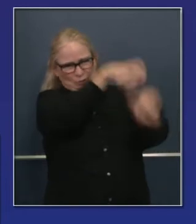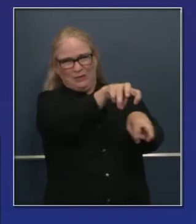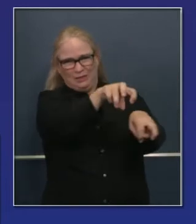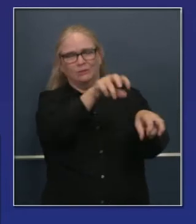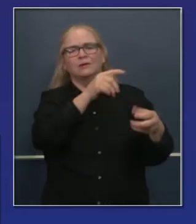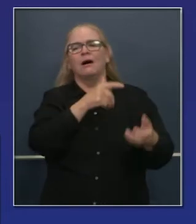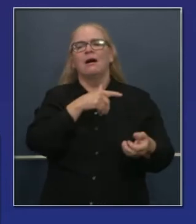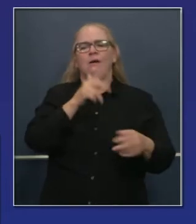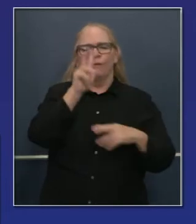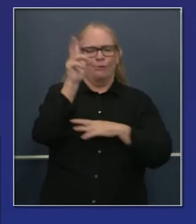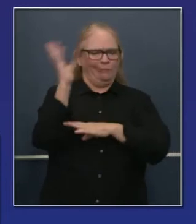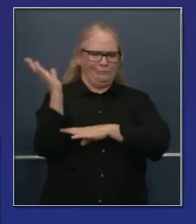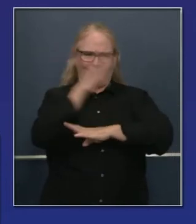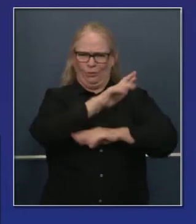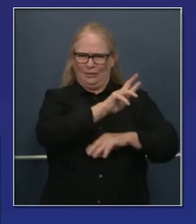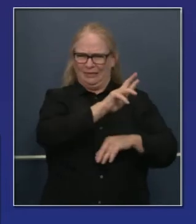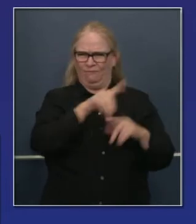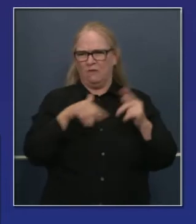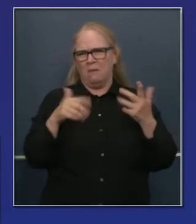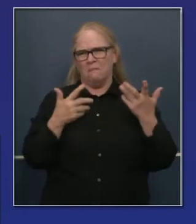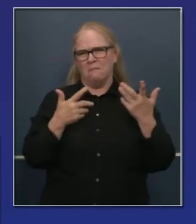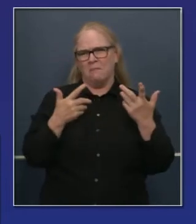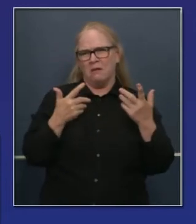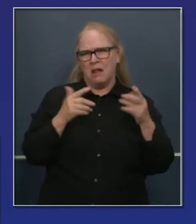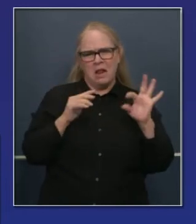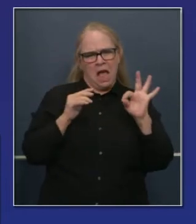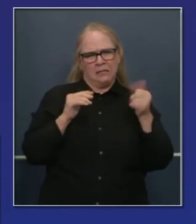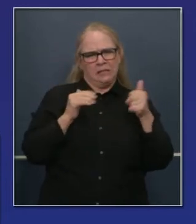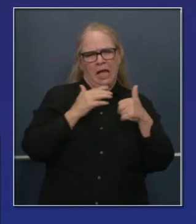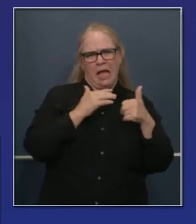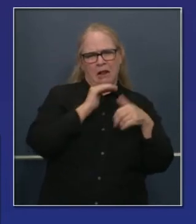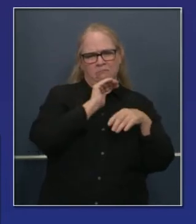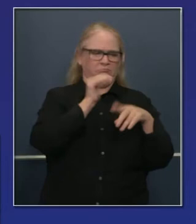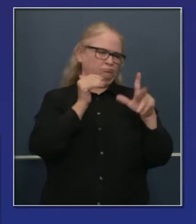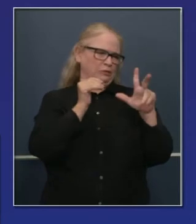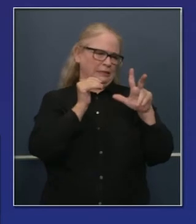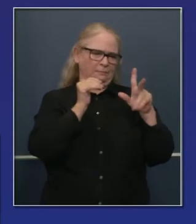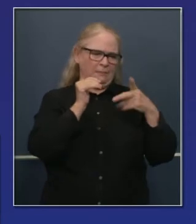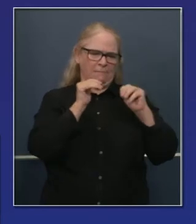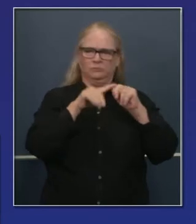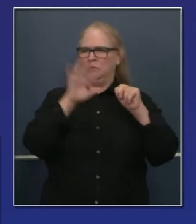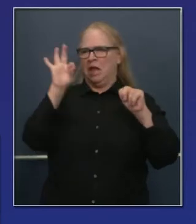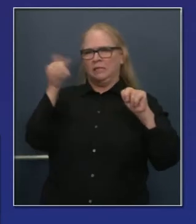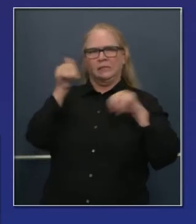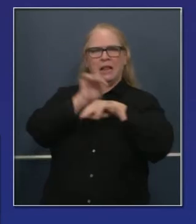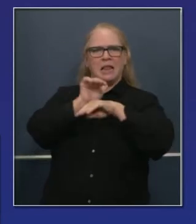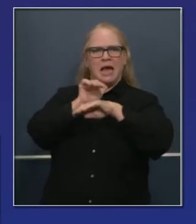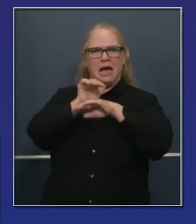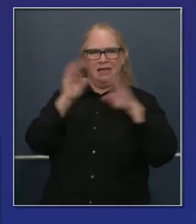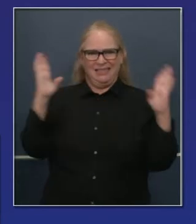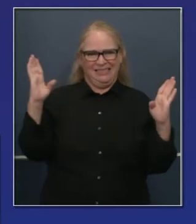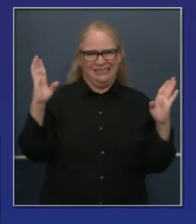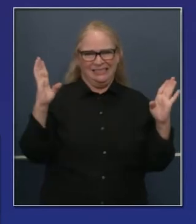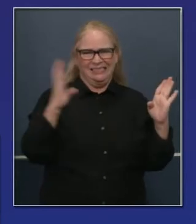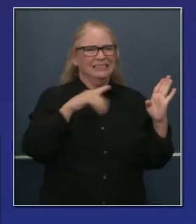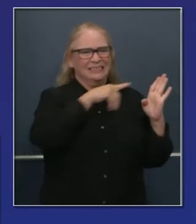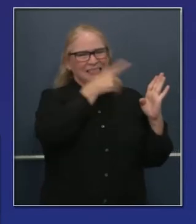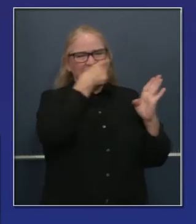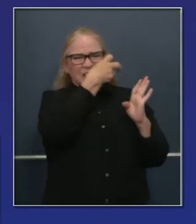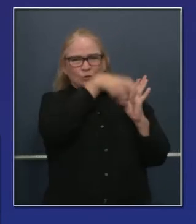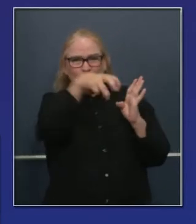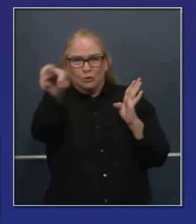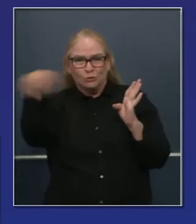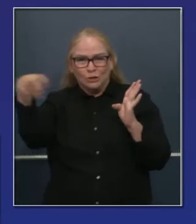aproximadamente tres de como hasta las diez de la noche digamos de tres a diez son las horas pico